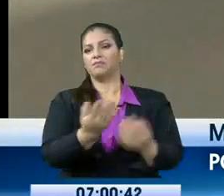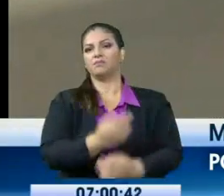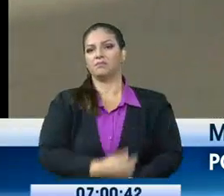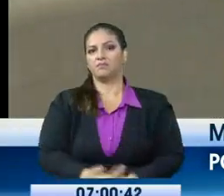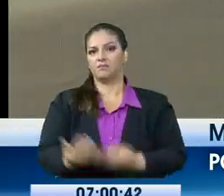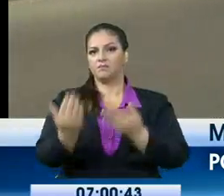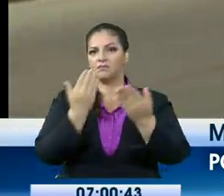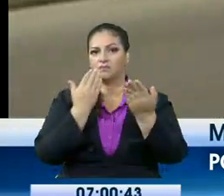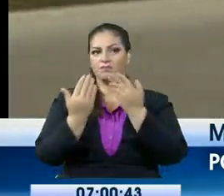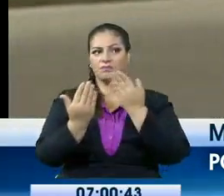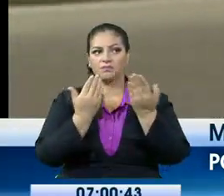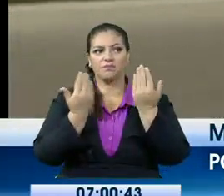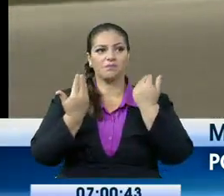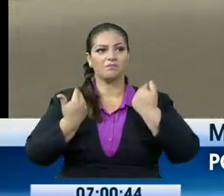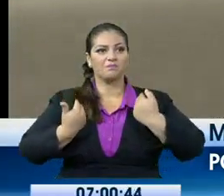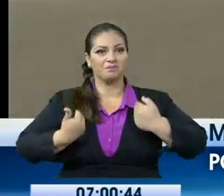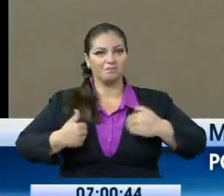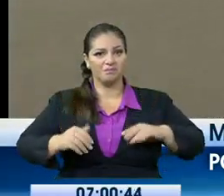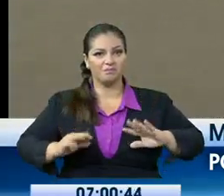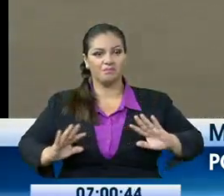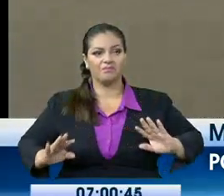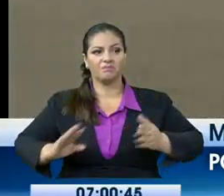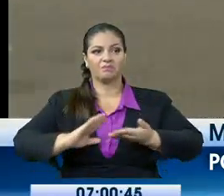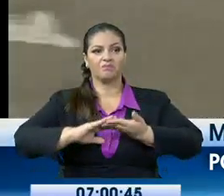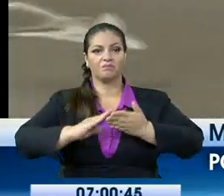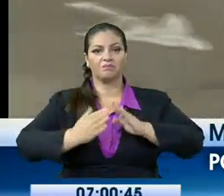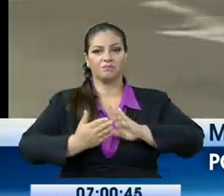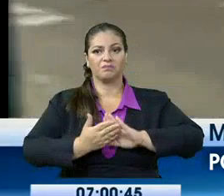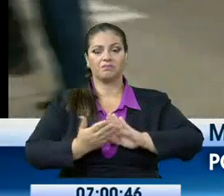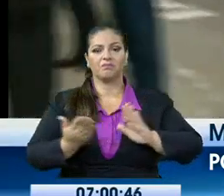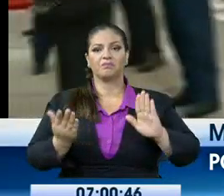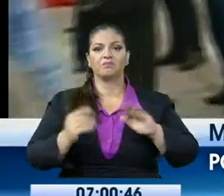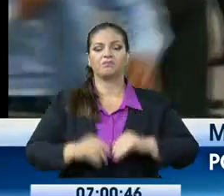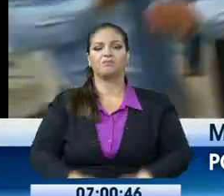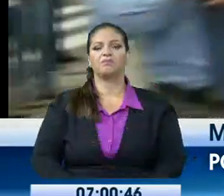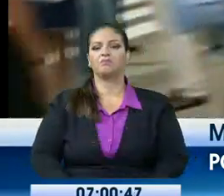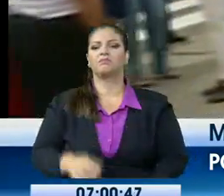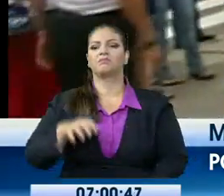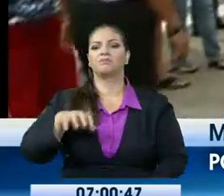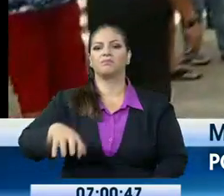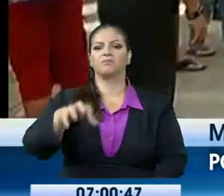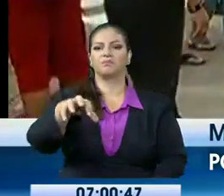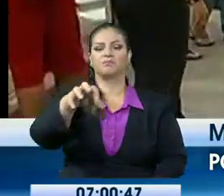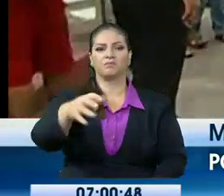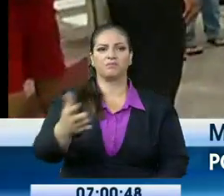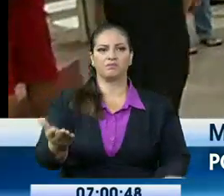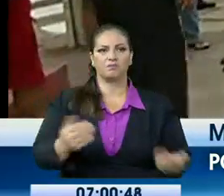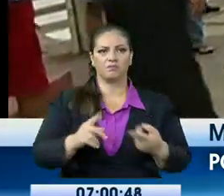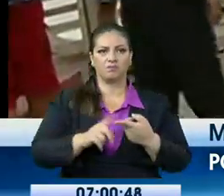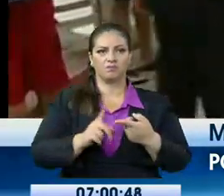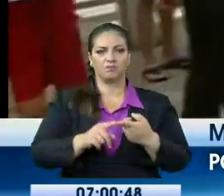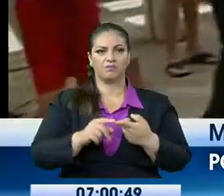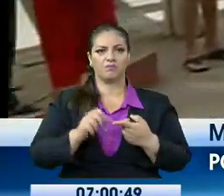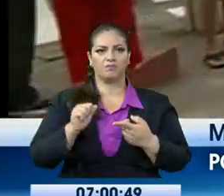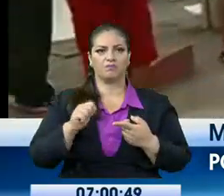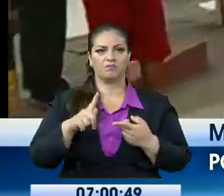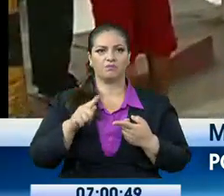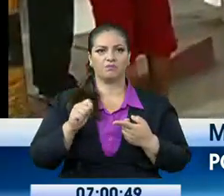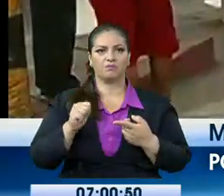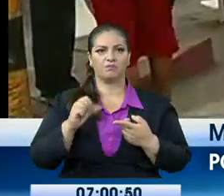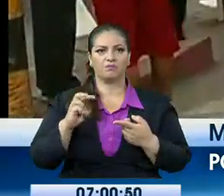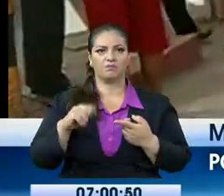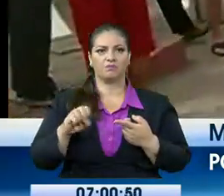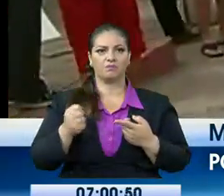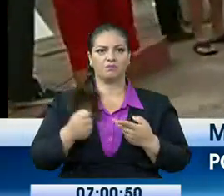ATM, con la comunidad, habitantes de los sectores de Los Álamos y El Cóndor, con quienes se ha generado este